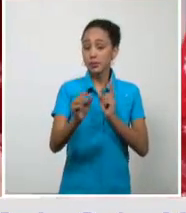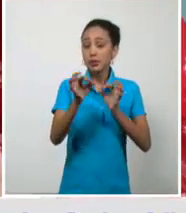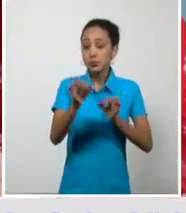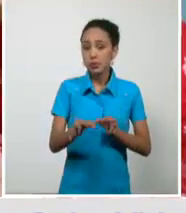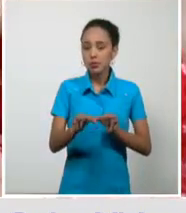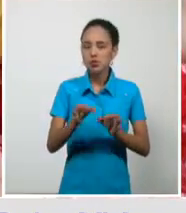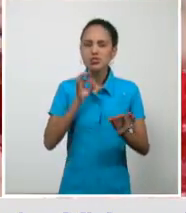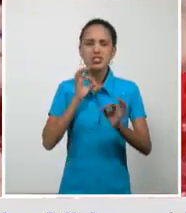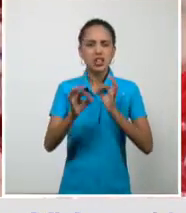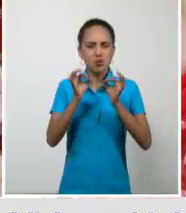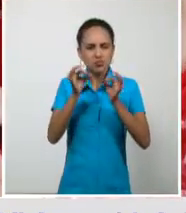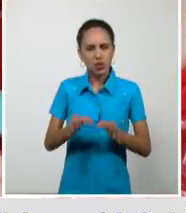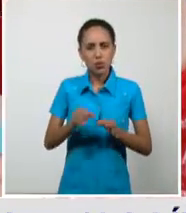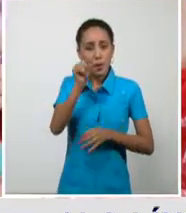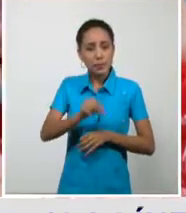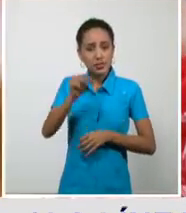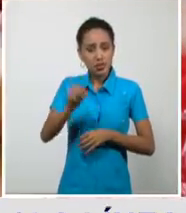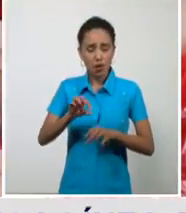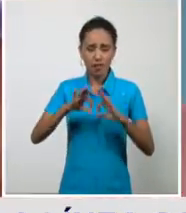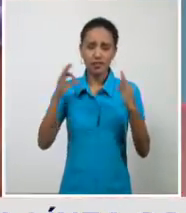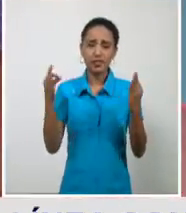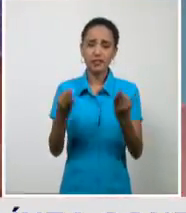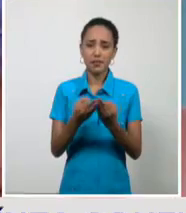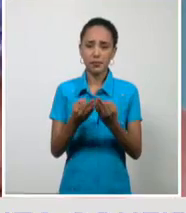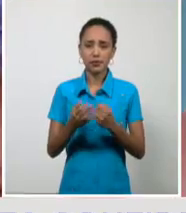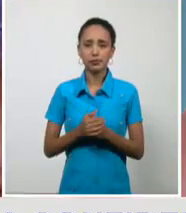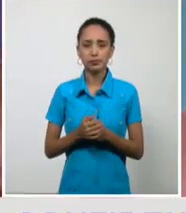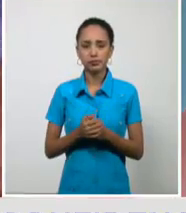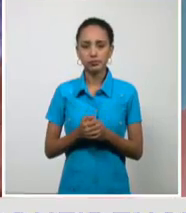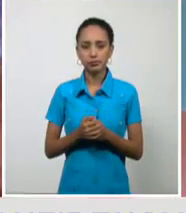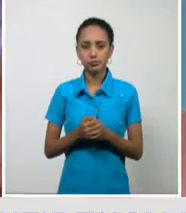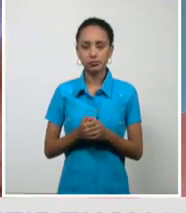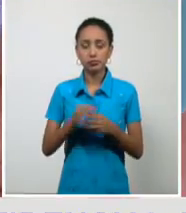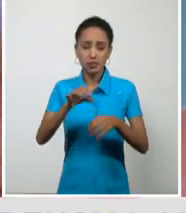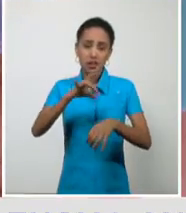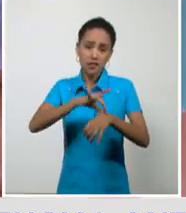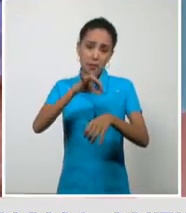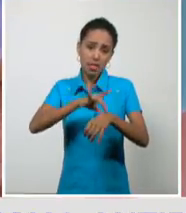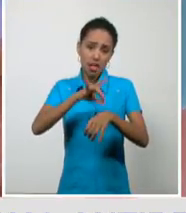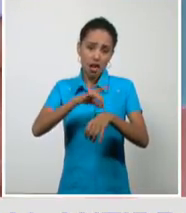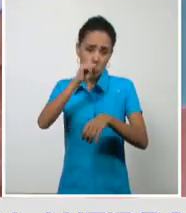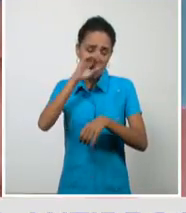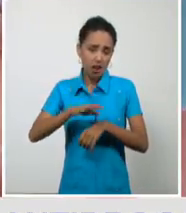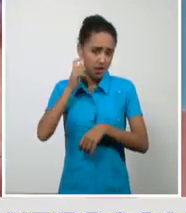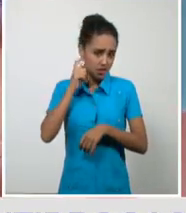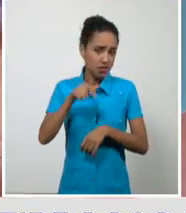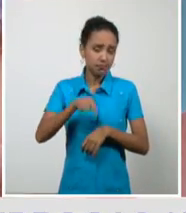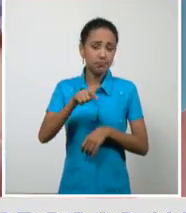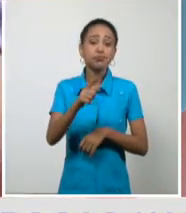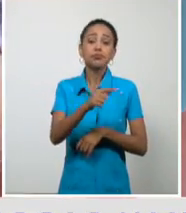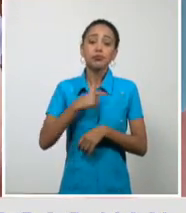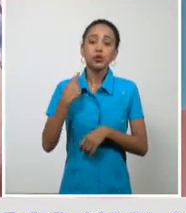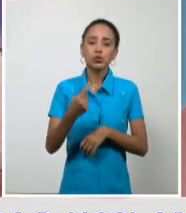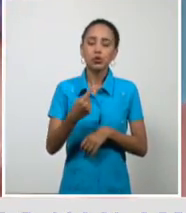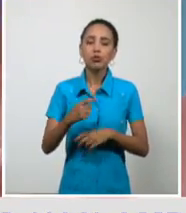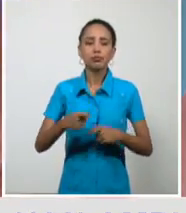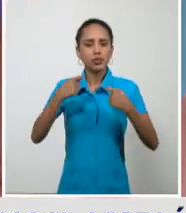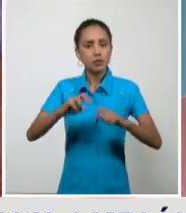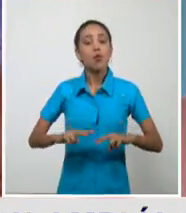los integrantes de esta familia. A pesar del diagnóstico de nuestra niña, decidimos volver a